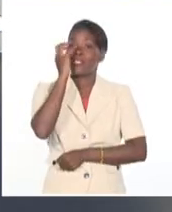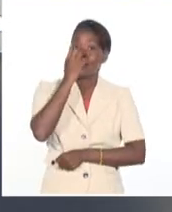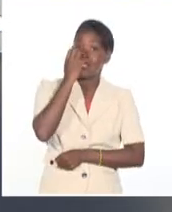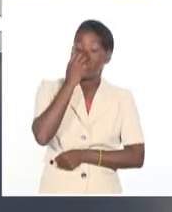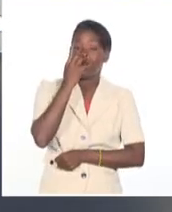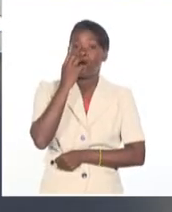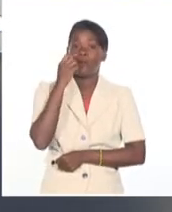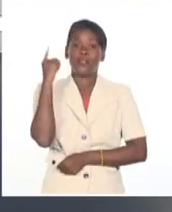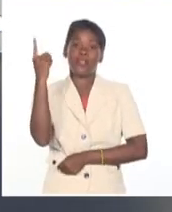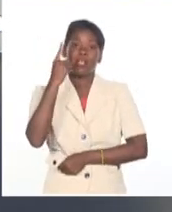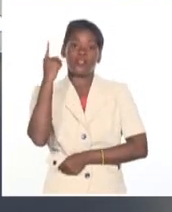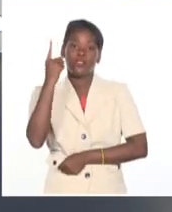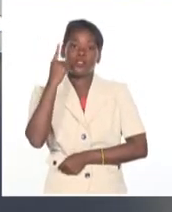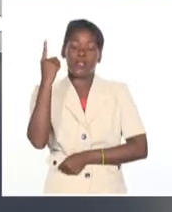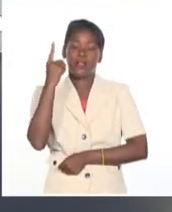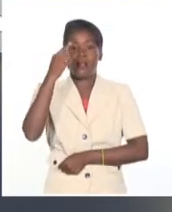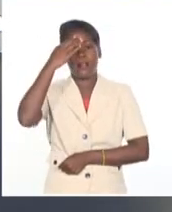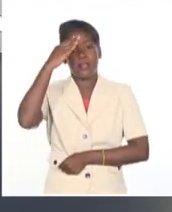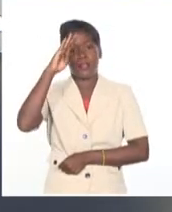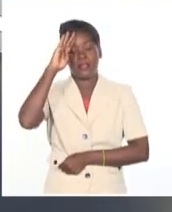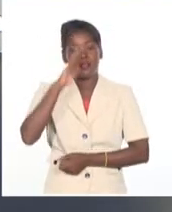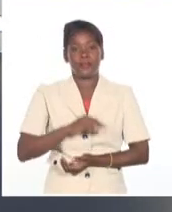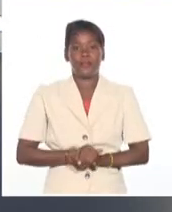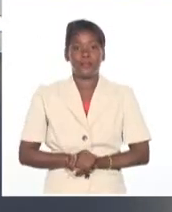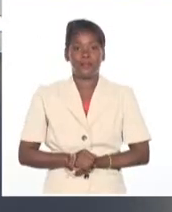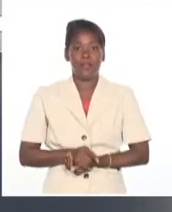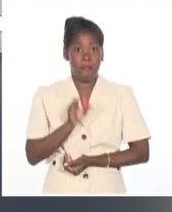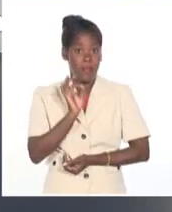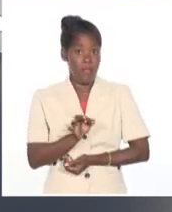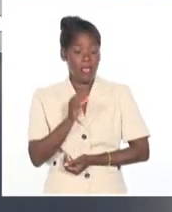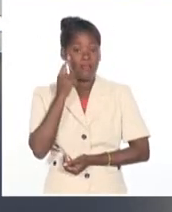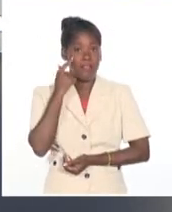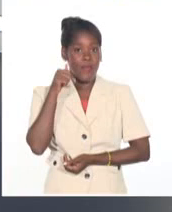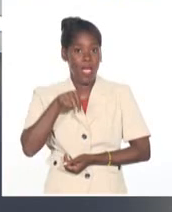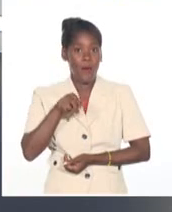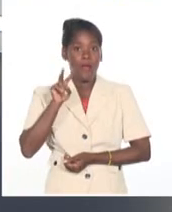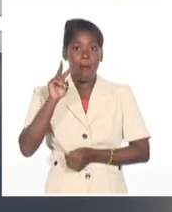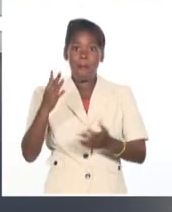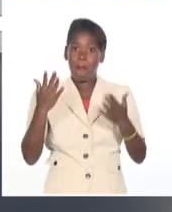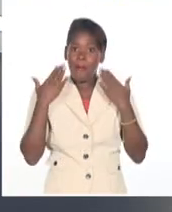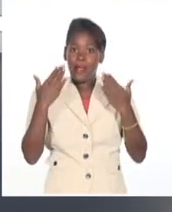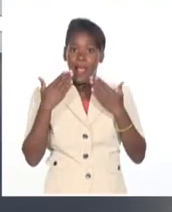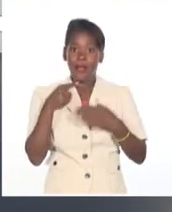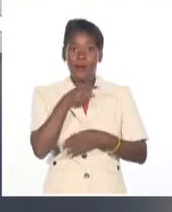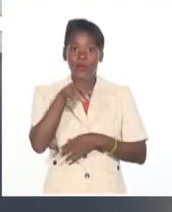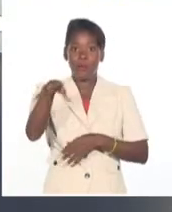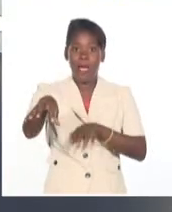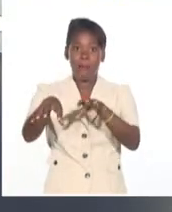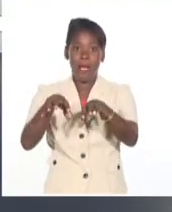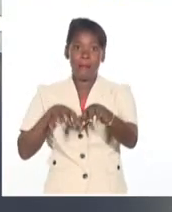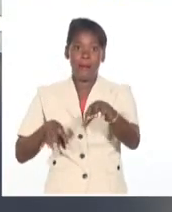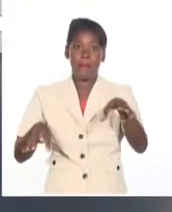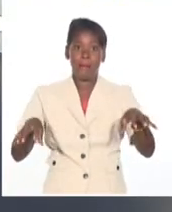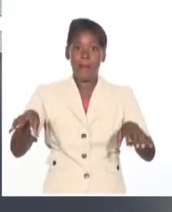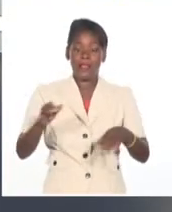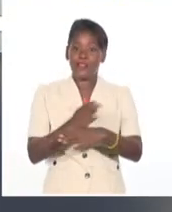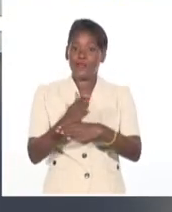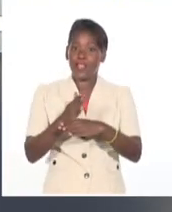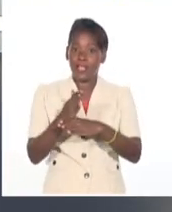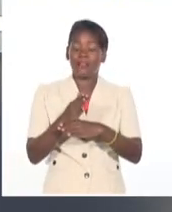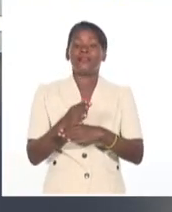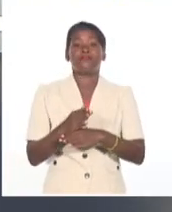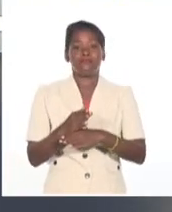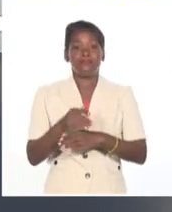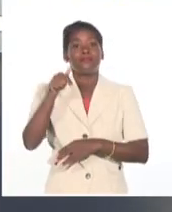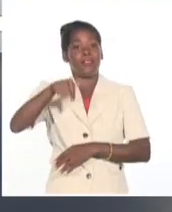el verano, ¿verdad? Asimismo es, y que cada fin de semana ofrece una función en la capital cubana para todos los pequeños y